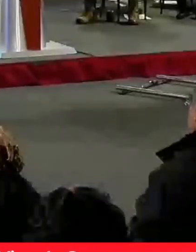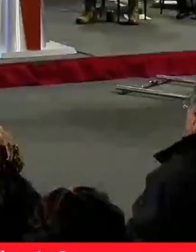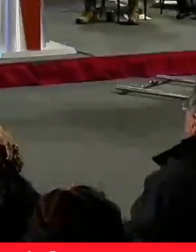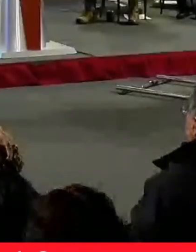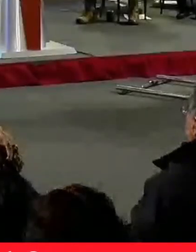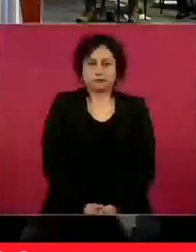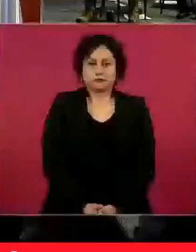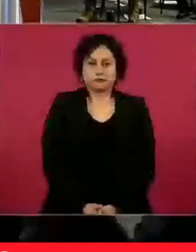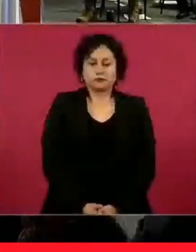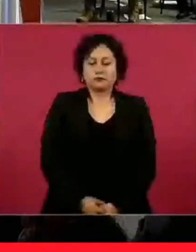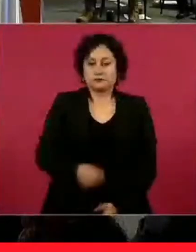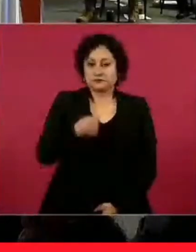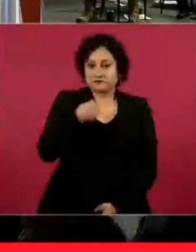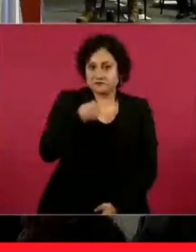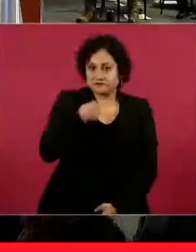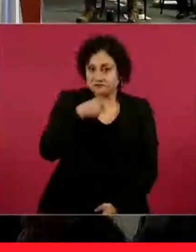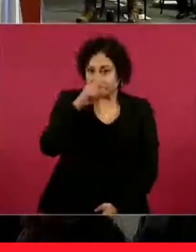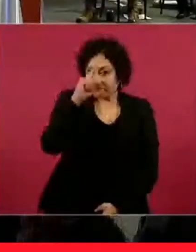que